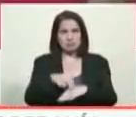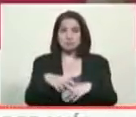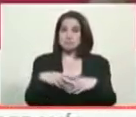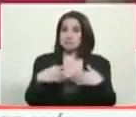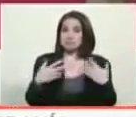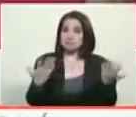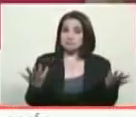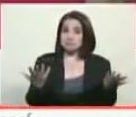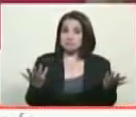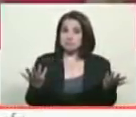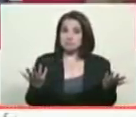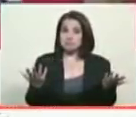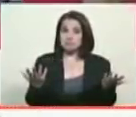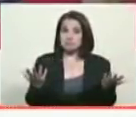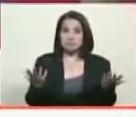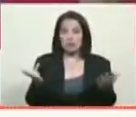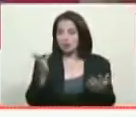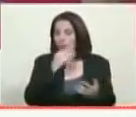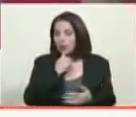No, pero